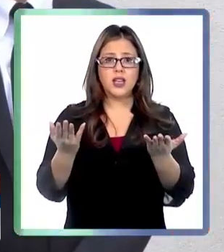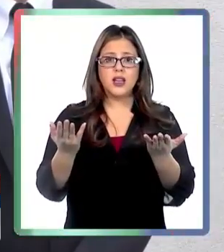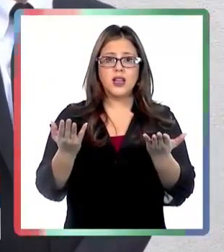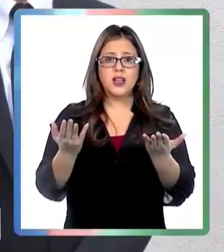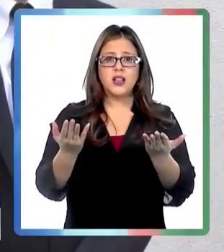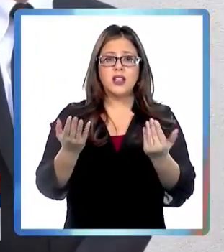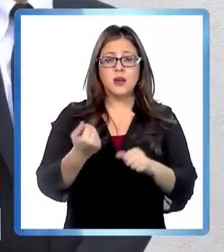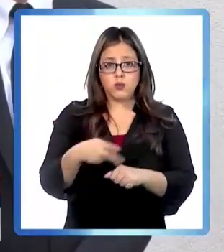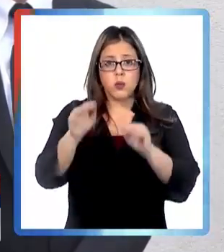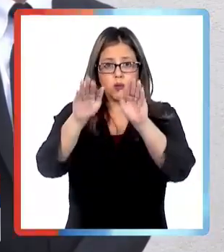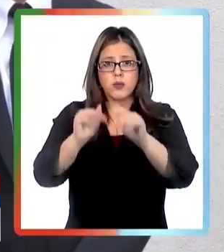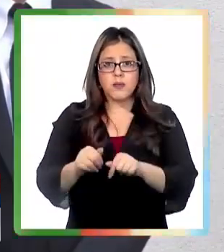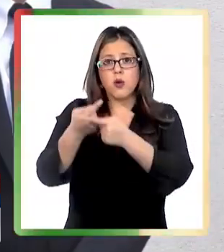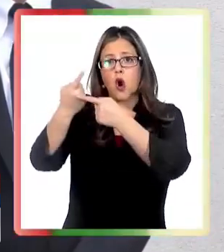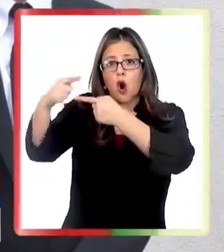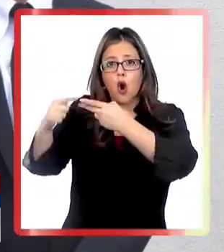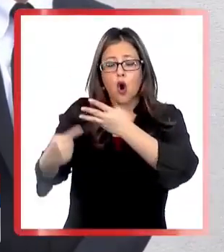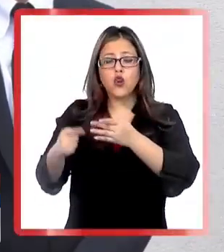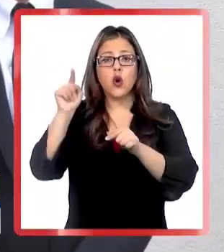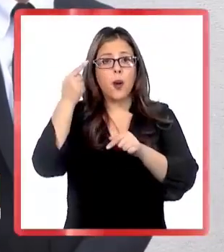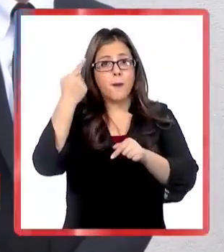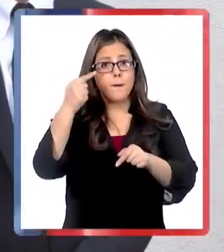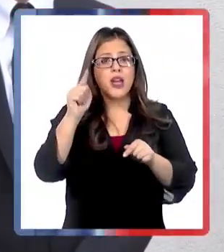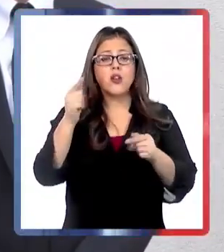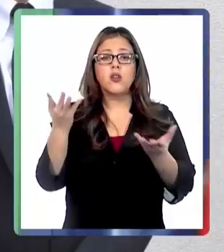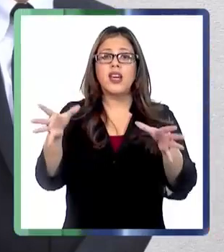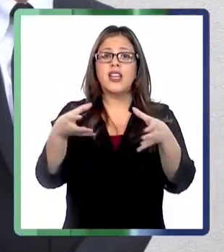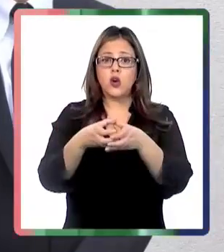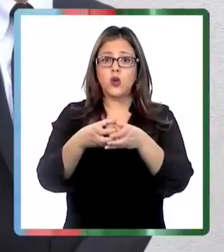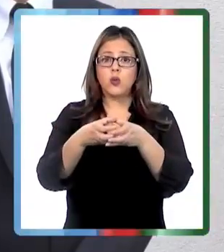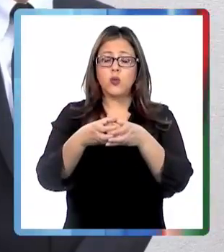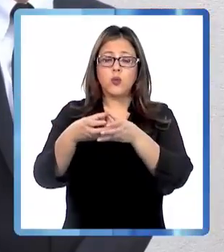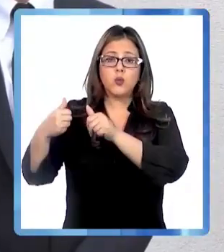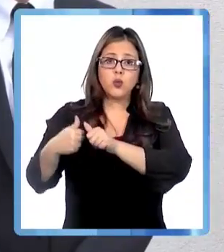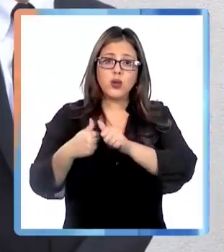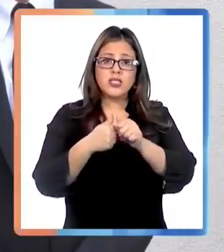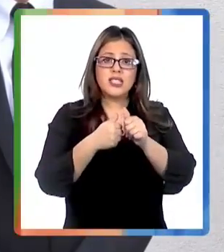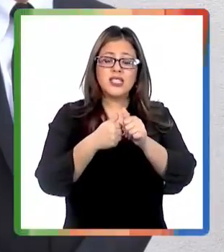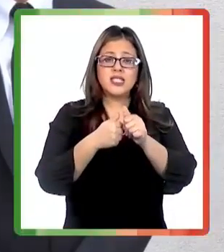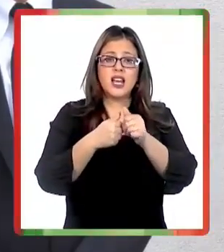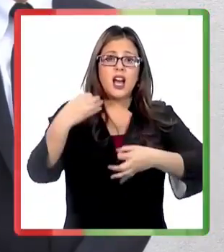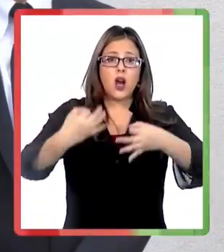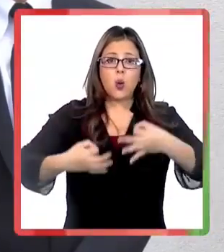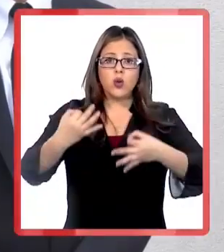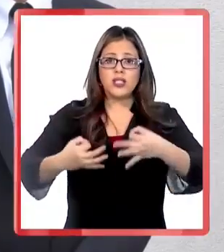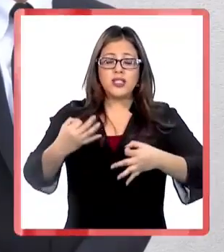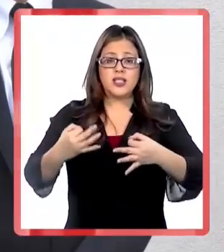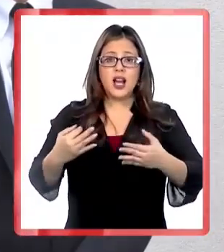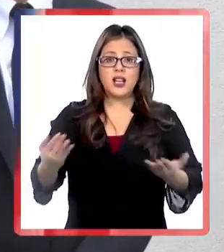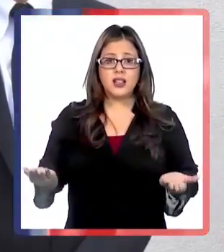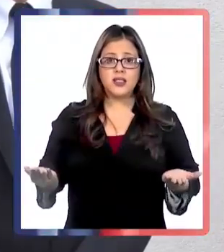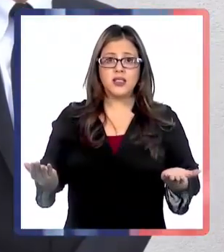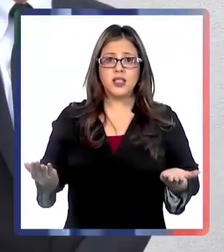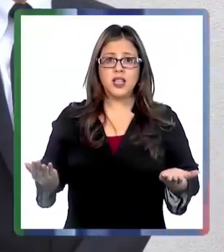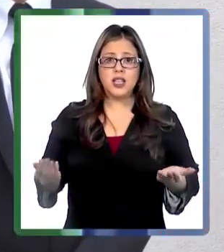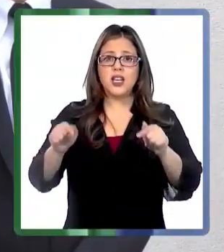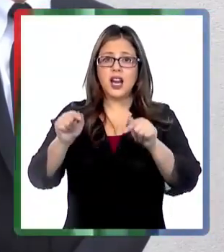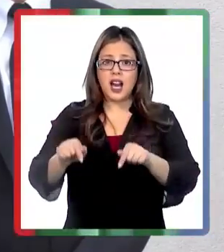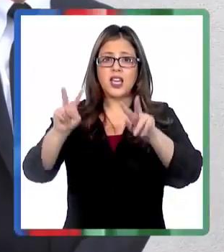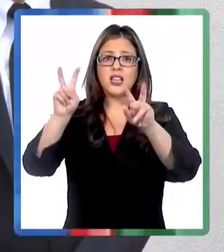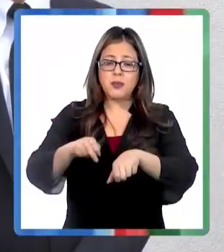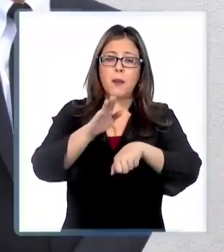Lo único que podría ser delicado es que en el caso de las corporaciones de asistencia judicial, por la naturaleza de las prestaciones que realizan, y que realizan prestaciones jurídicas a las